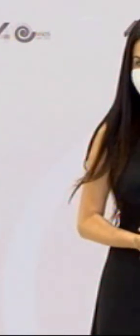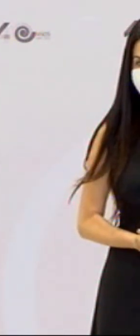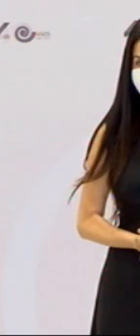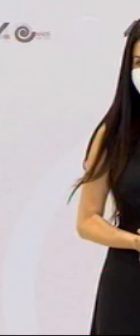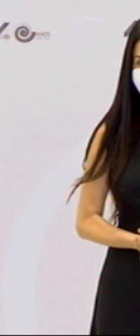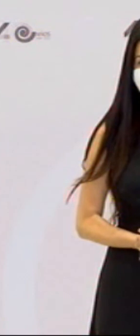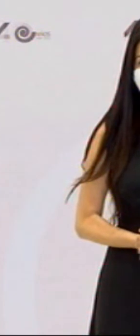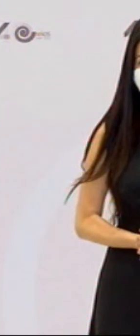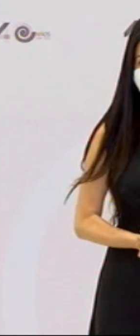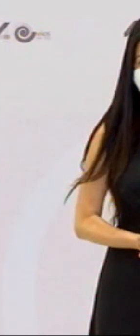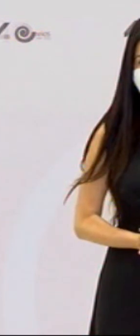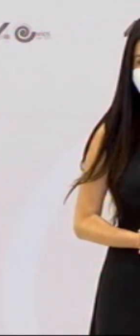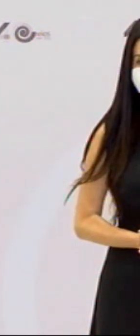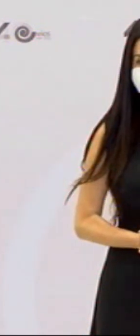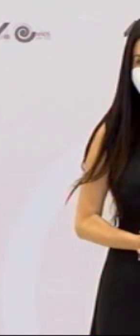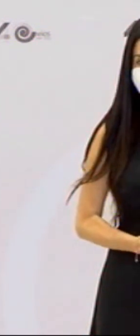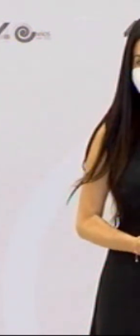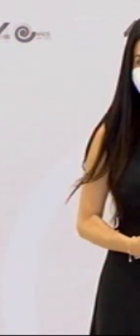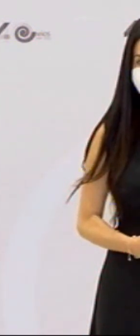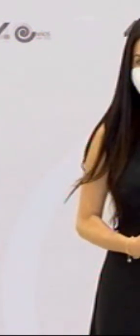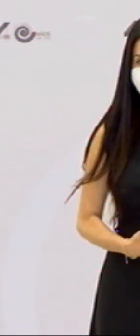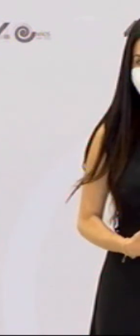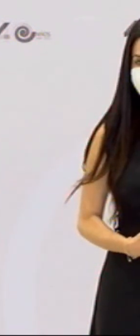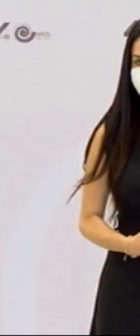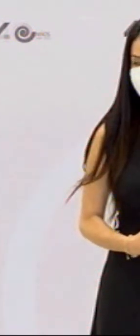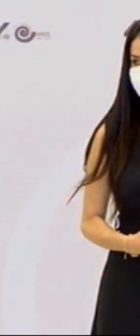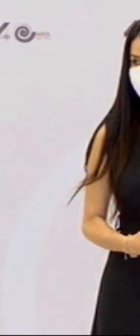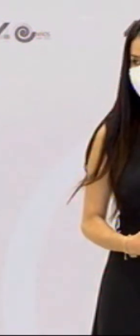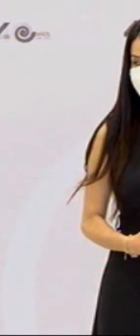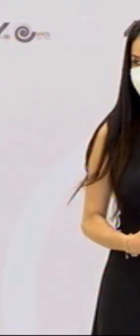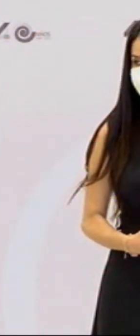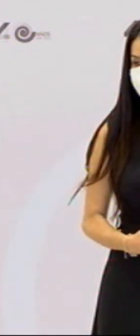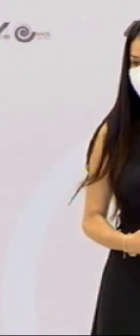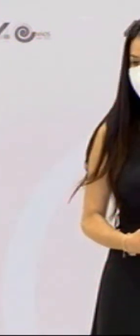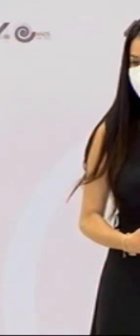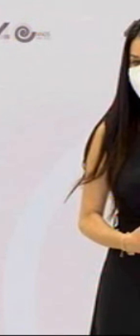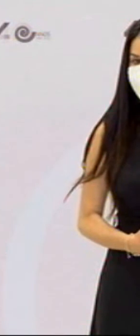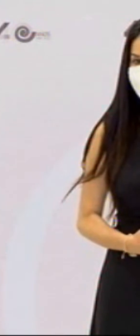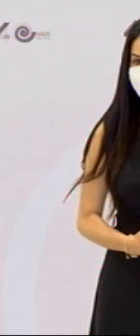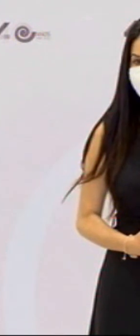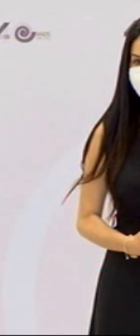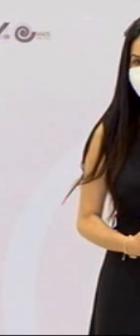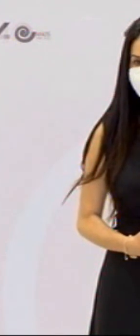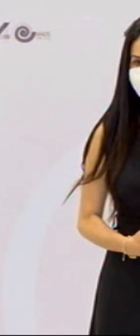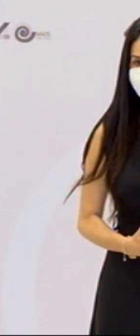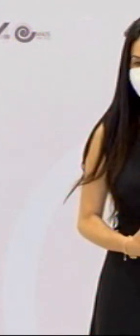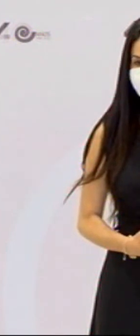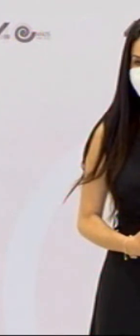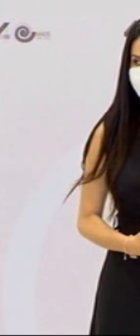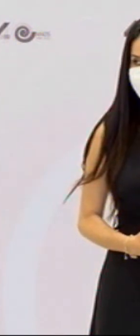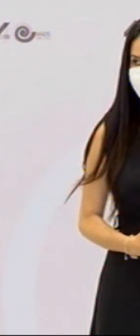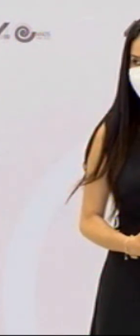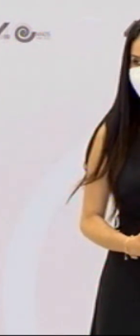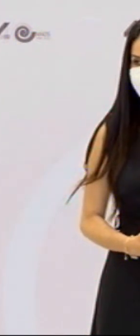de esta tierra. Por tanto, en ese compromiso firme vinculado a una realidad de una Canarias que debe